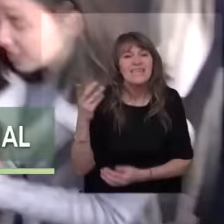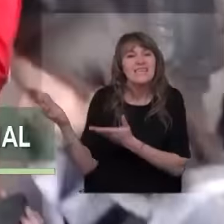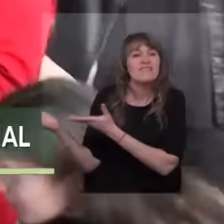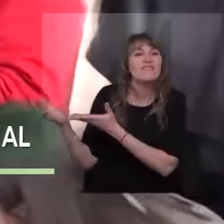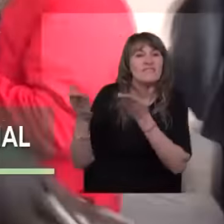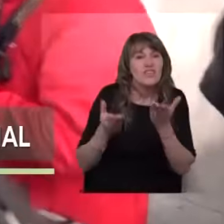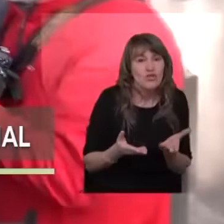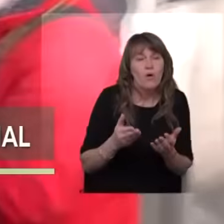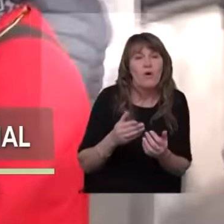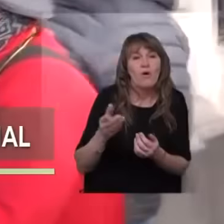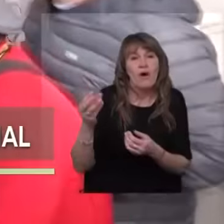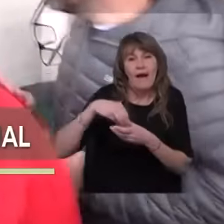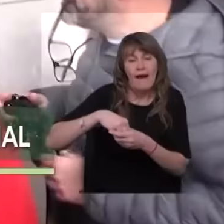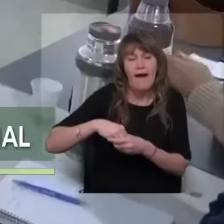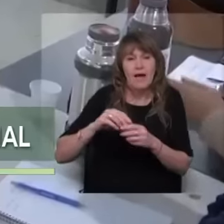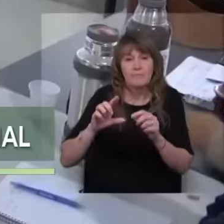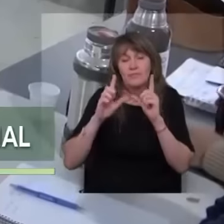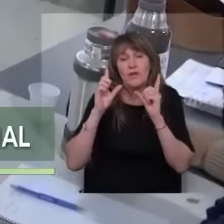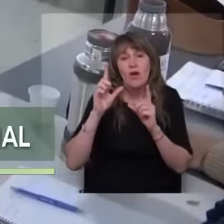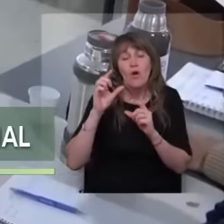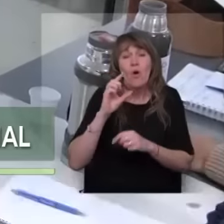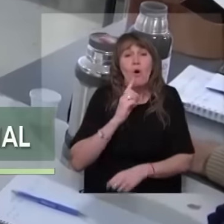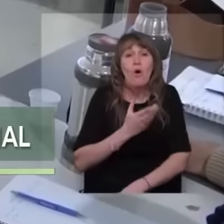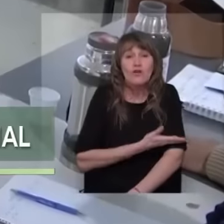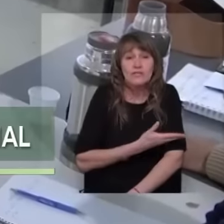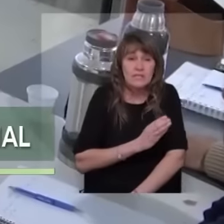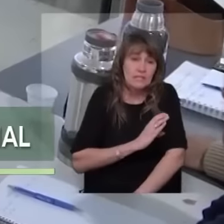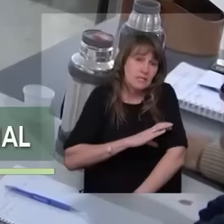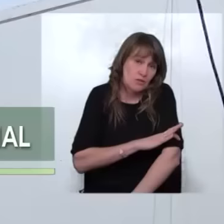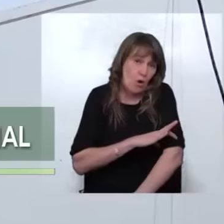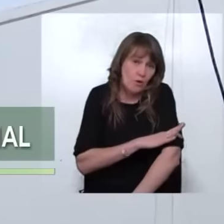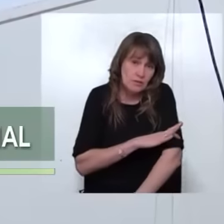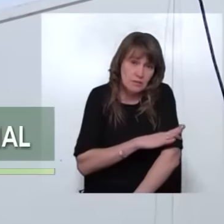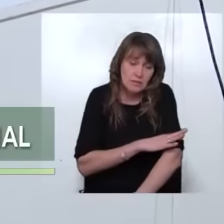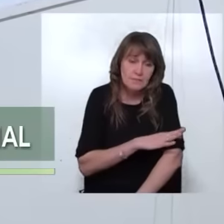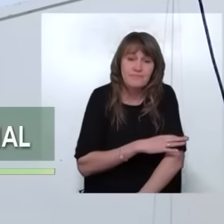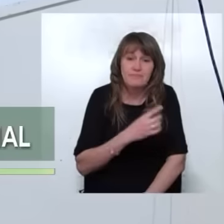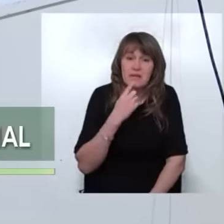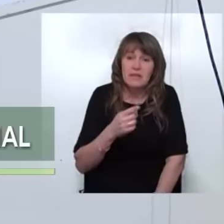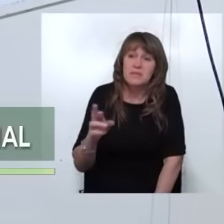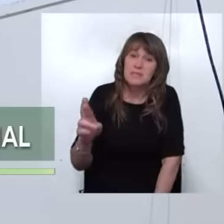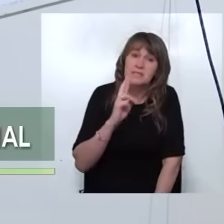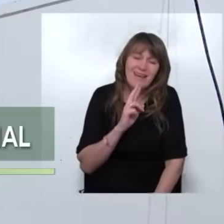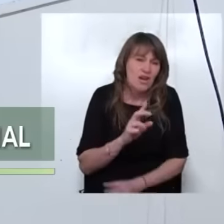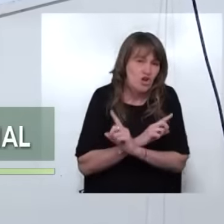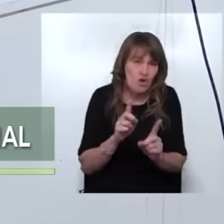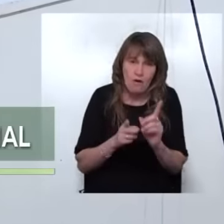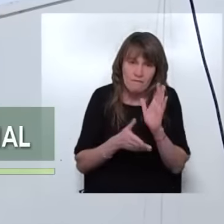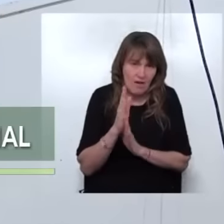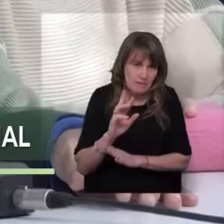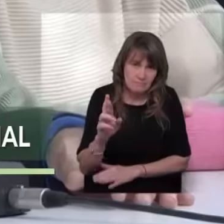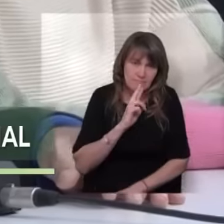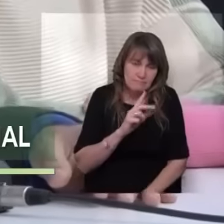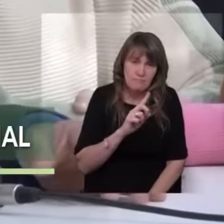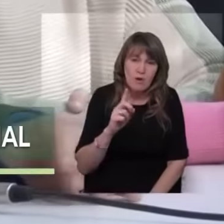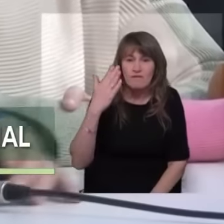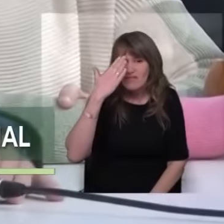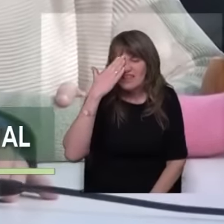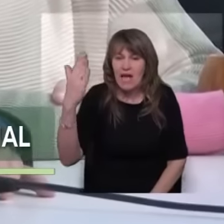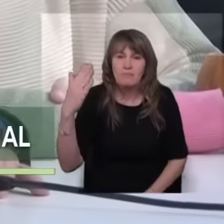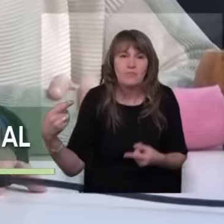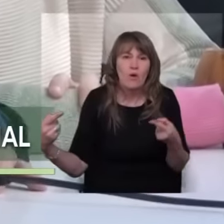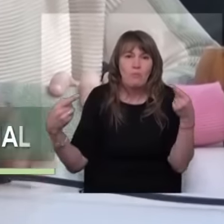presidencial frenteamplista yamandu Ori según la versión del líder del partido independiente orsi respondió que no iría porque por un lado el frente amplio se opuso